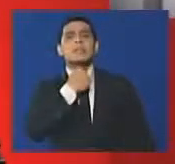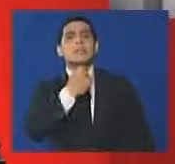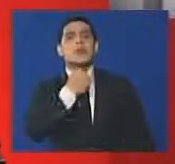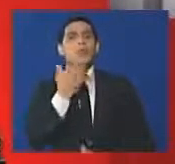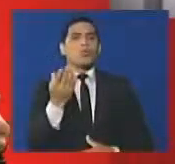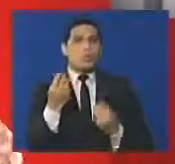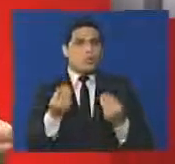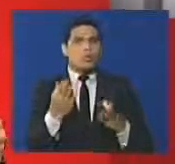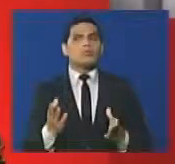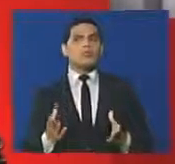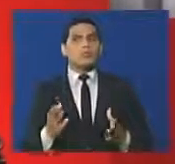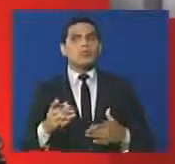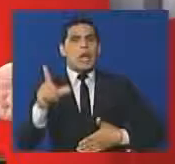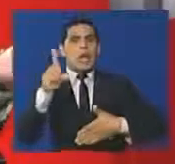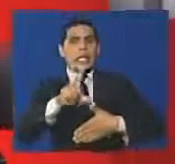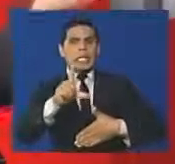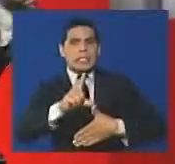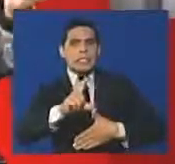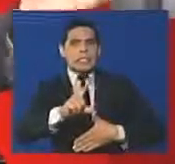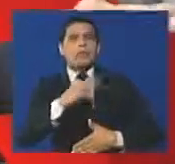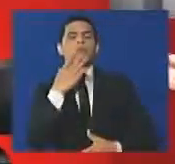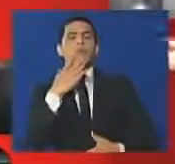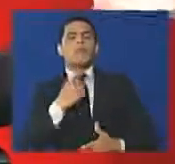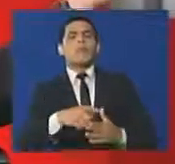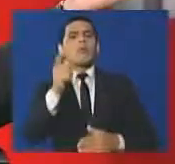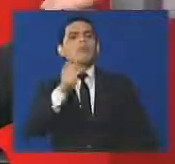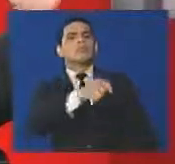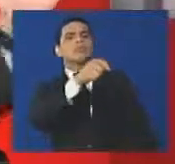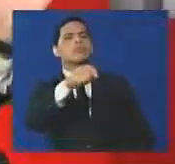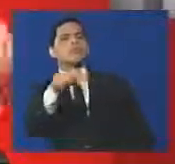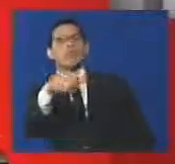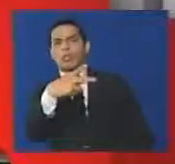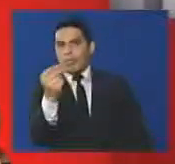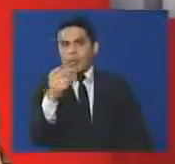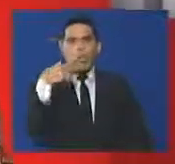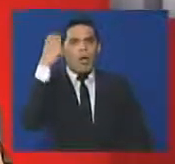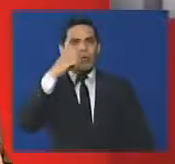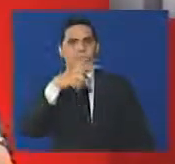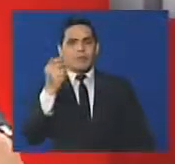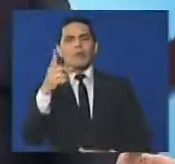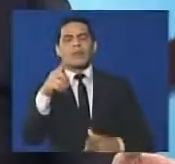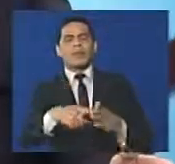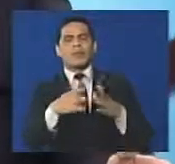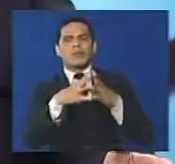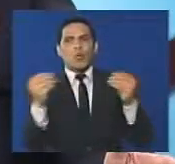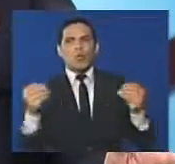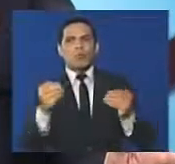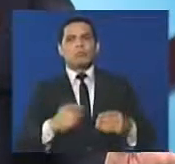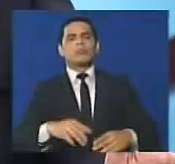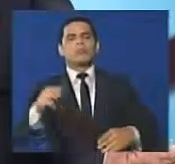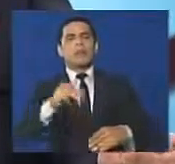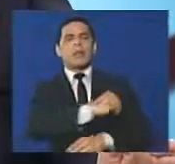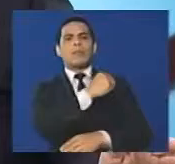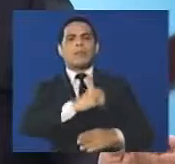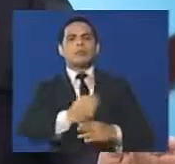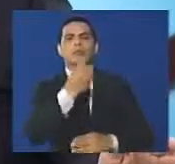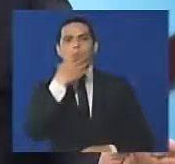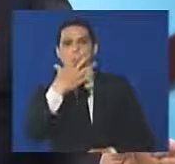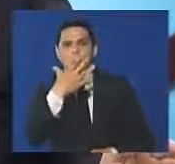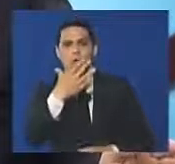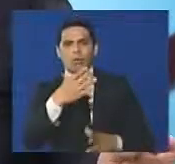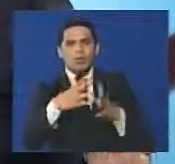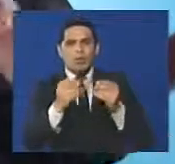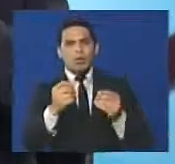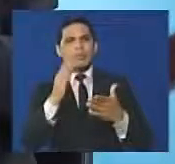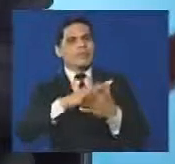el jazz, bueno, les gusta la música latina. ¿Qué es eso que los académicos solamente tocan? No, el músico tiene que tocar todo. El buen músico